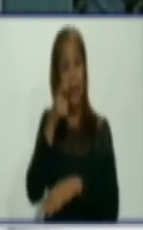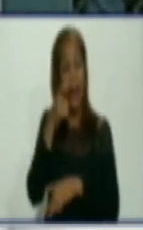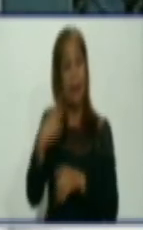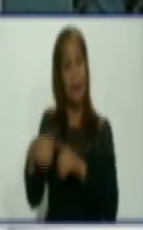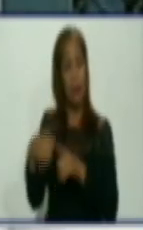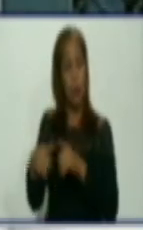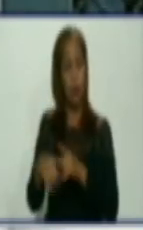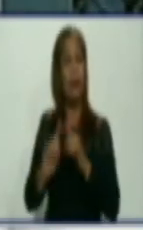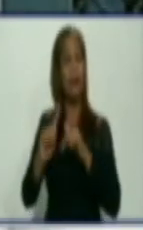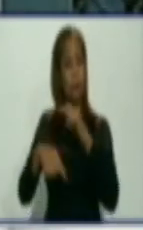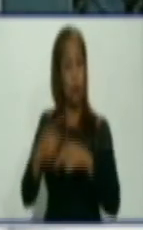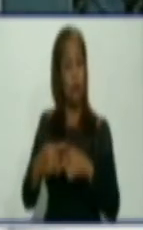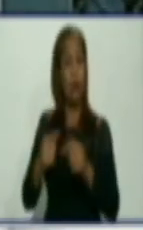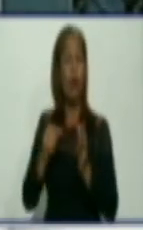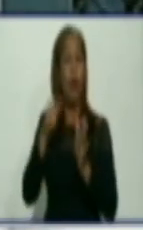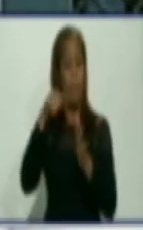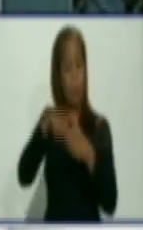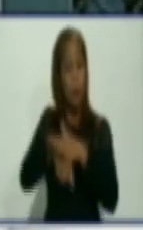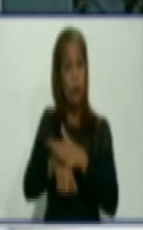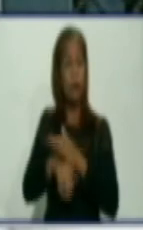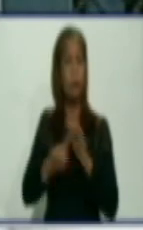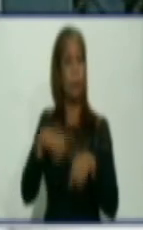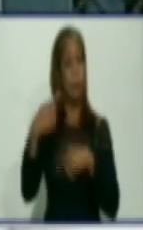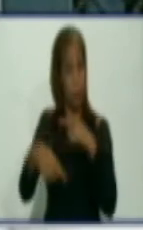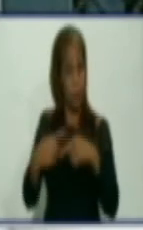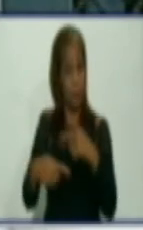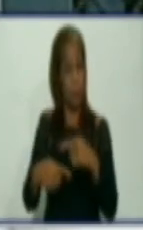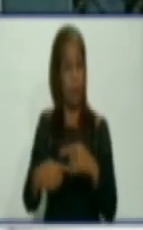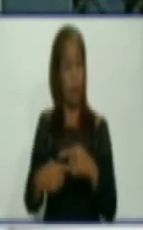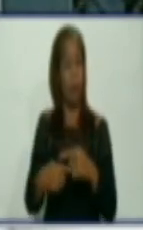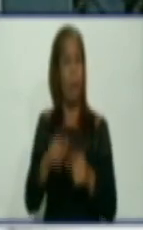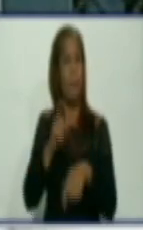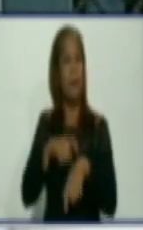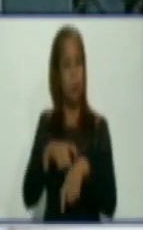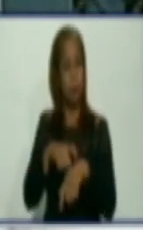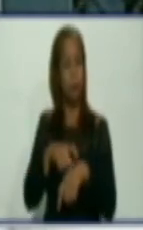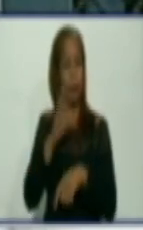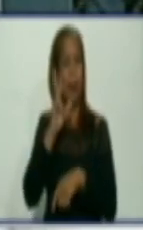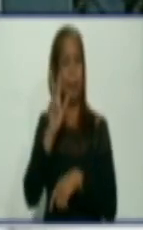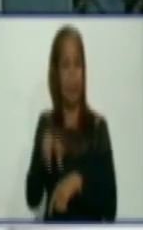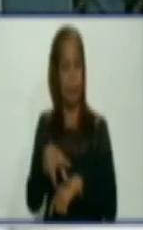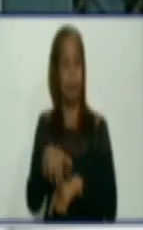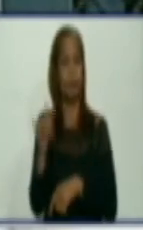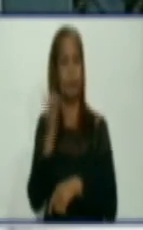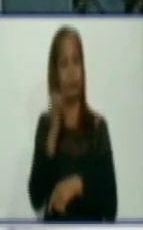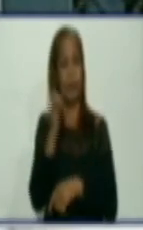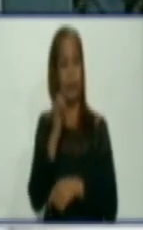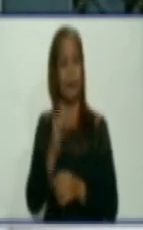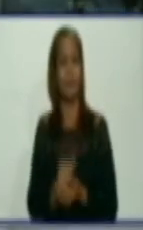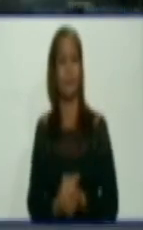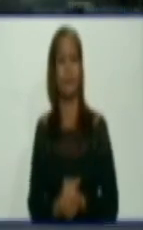minutos en nuestro espacio. Ahora le propongo ver el siguiente material que ha preparado la periodista Lisette Márquez.